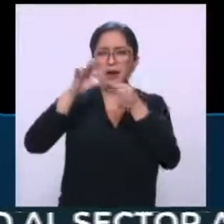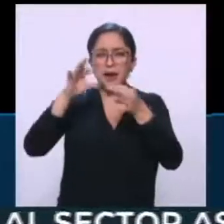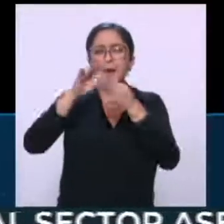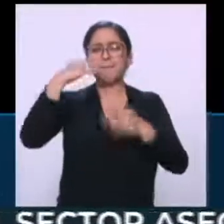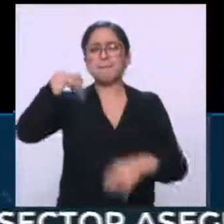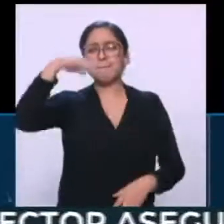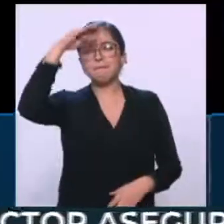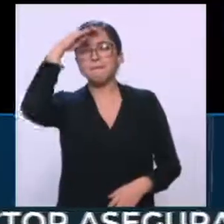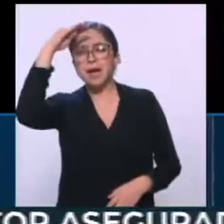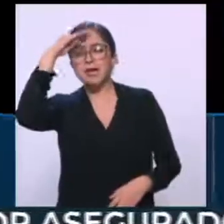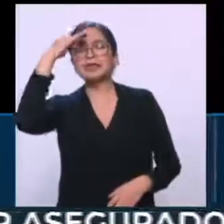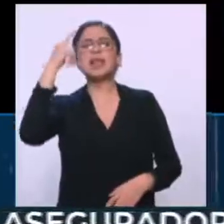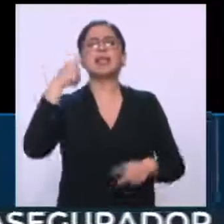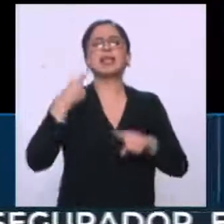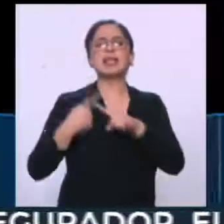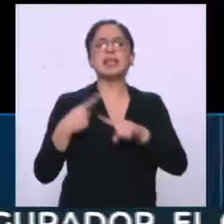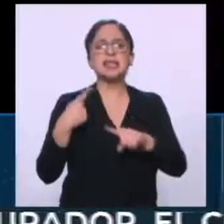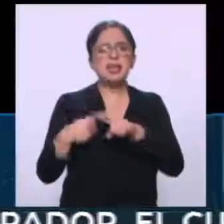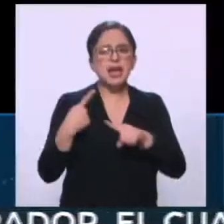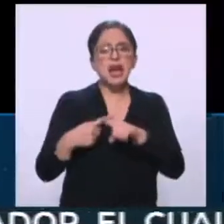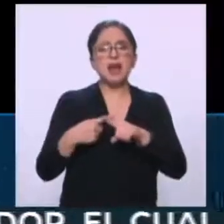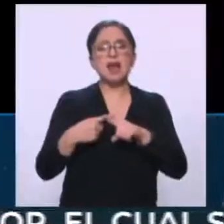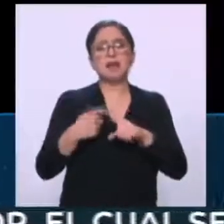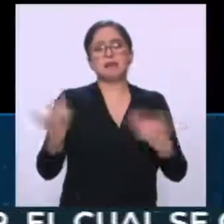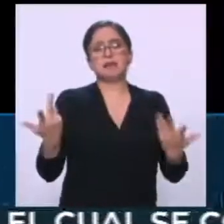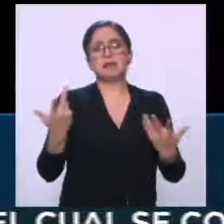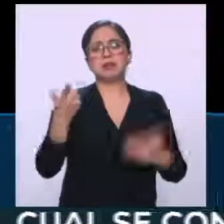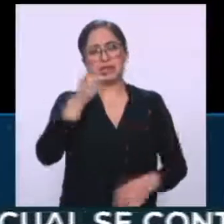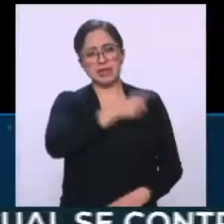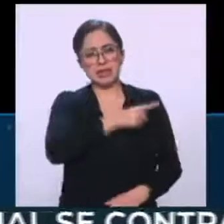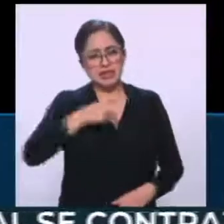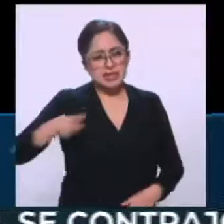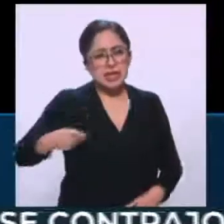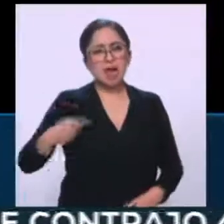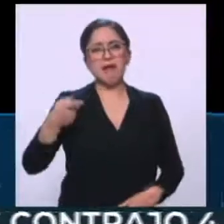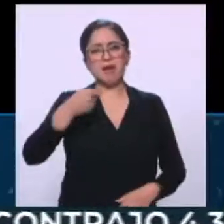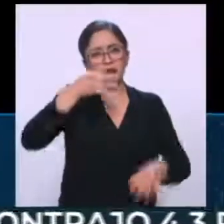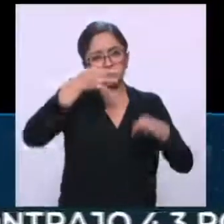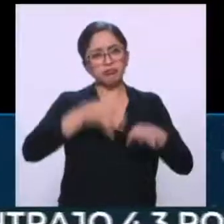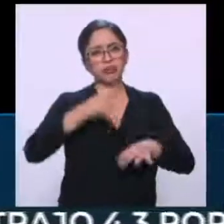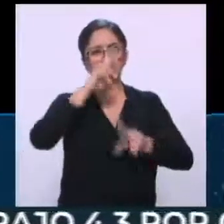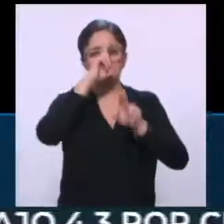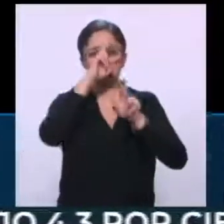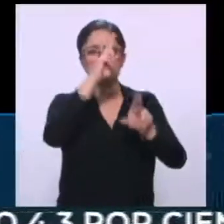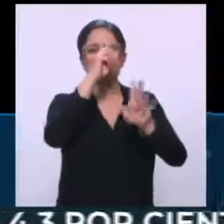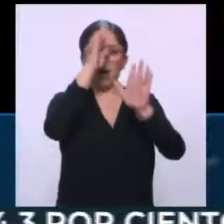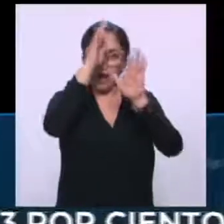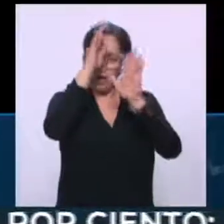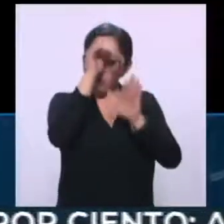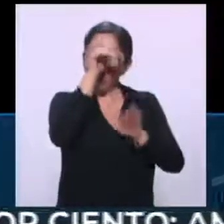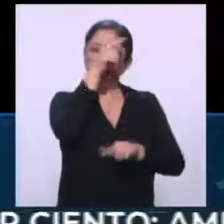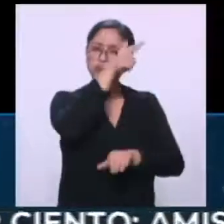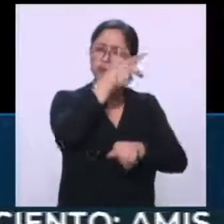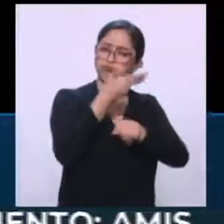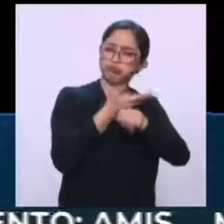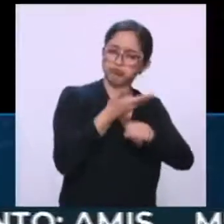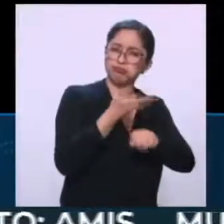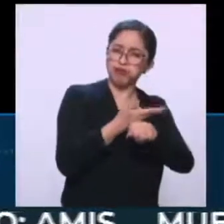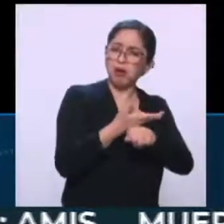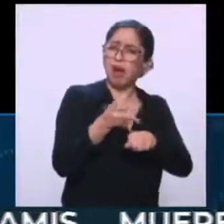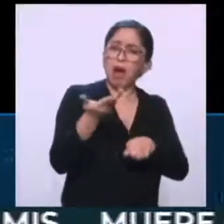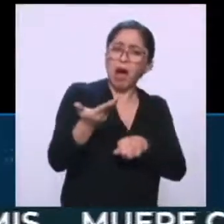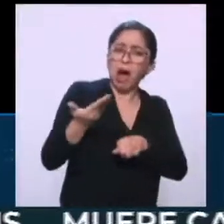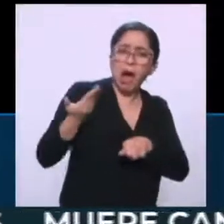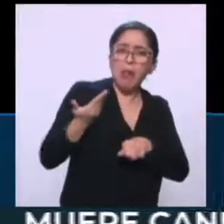en función de hacer, digamos, honor a una serie de acuerdos que se mantenían con Estados Unidos que habrían sido violados